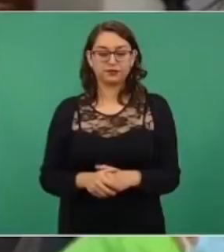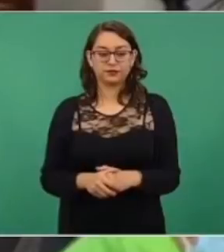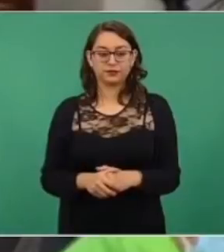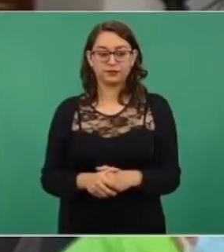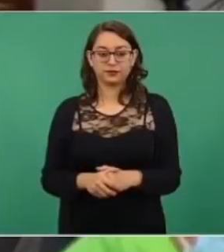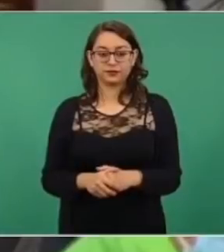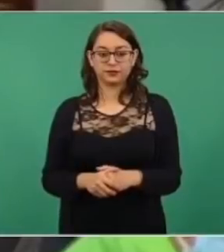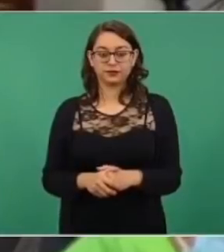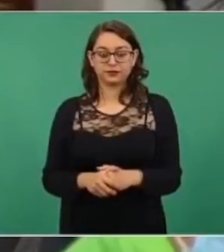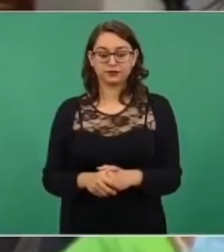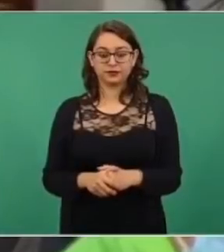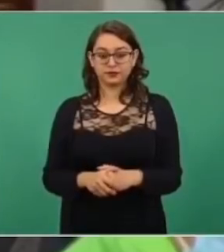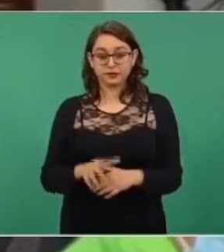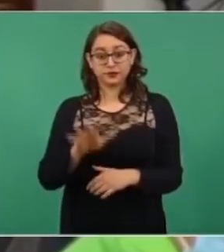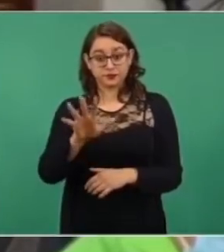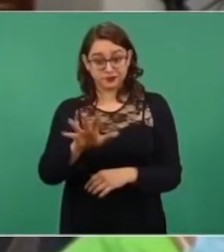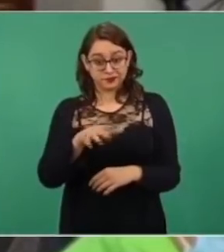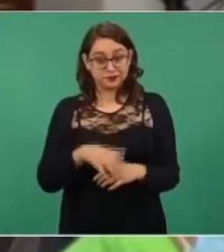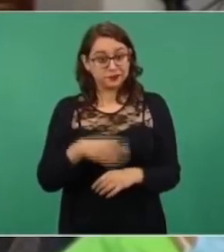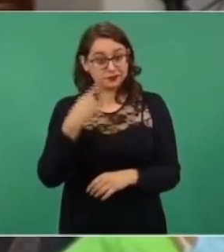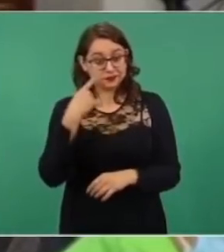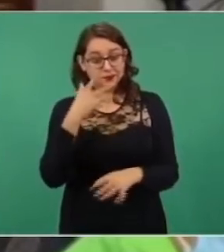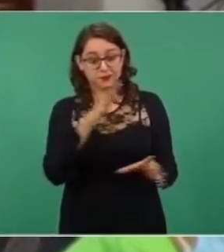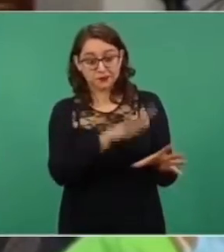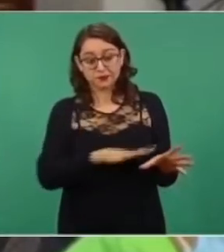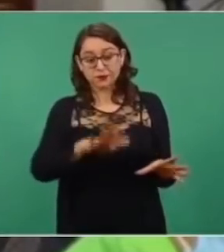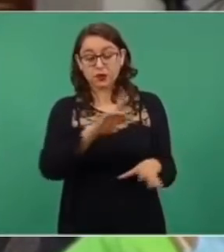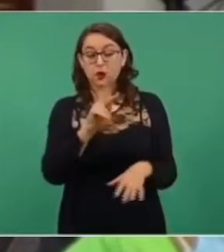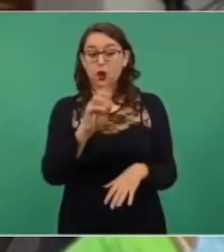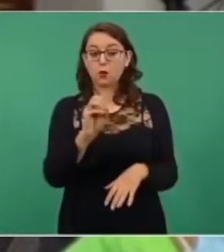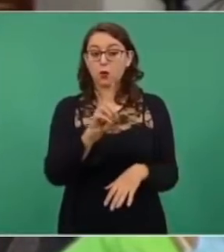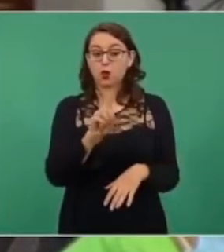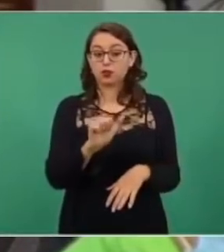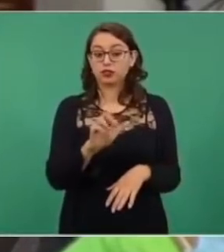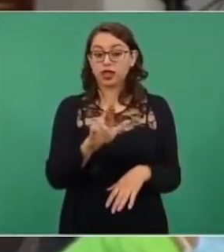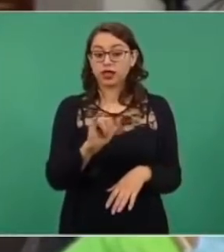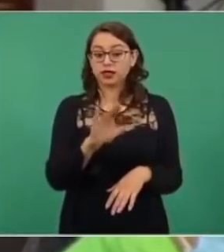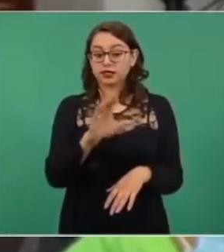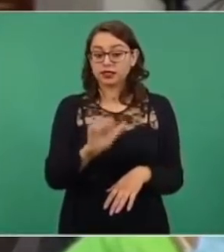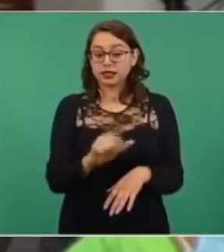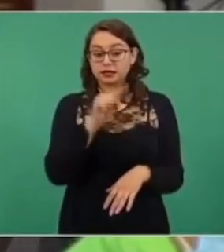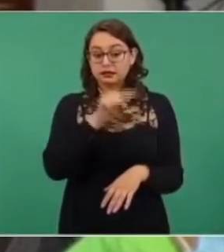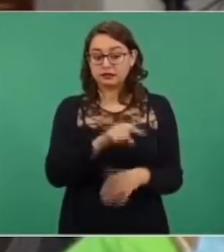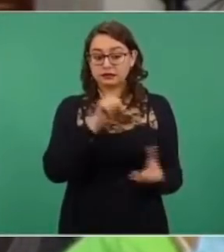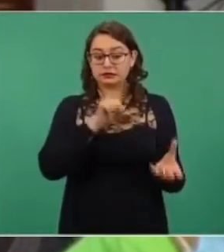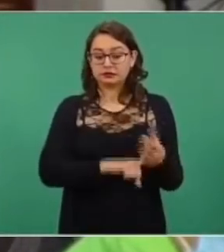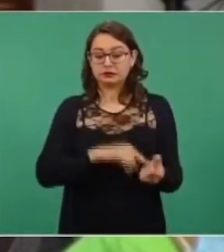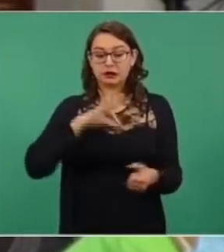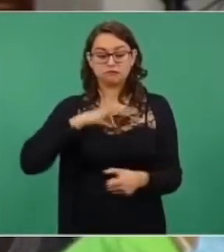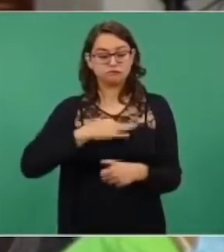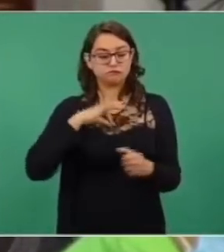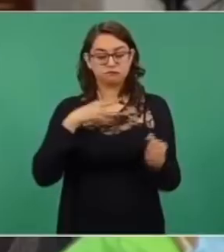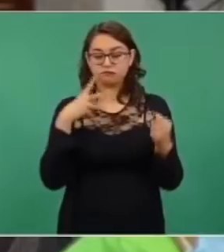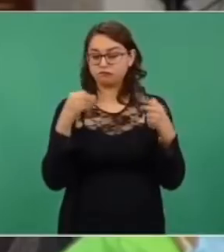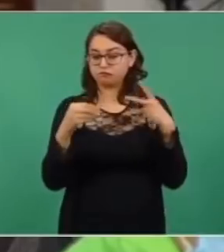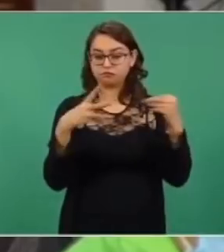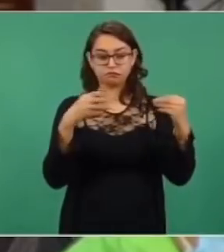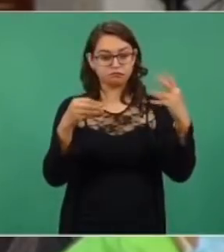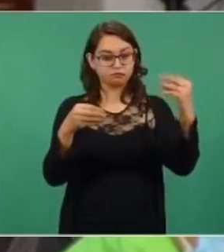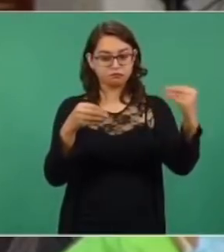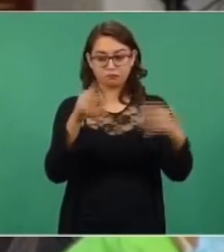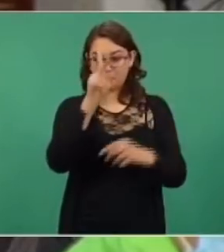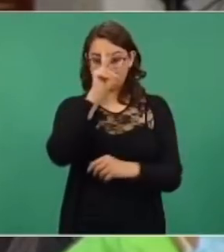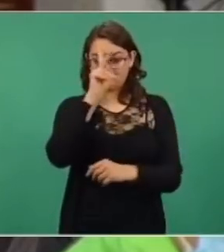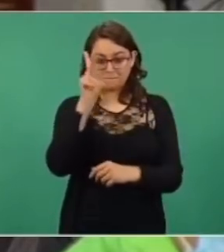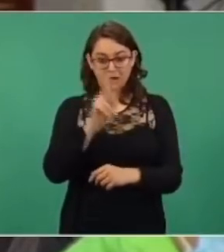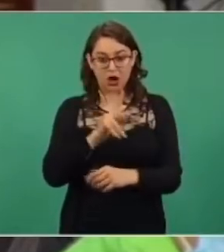propósito, los habitantes de Poza Rica han sido duramente golpeados por la pandemia y con sus